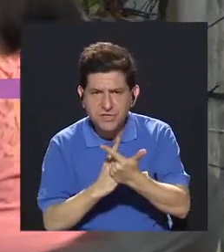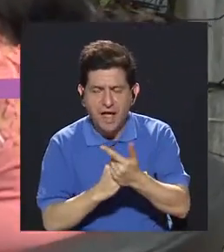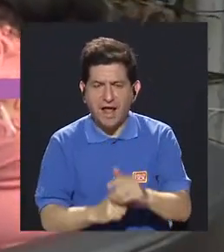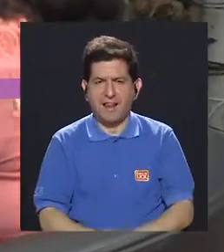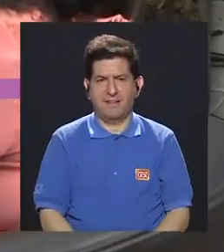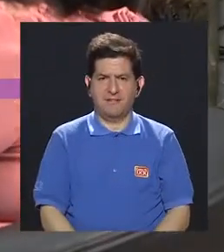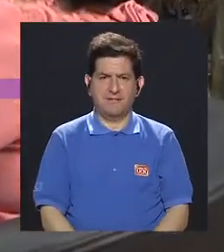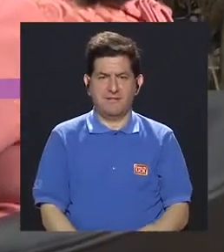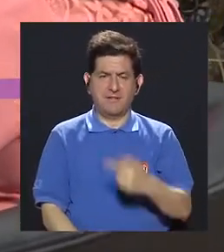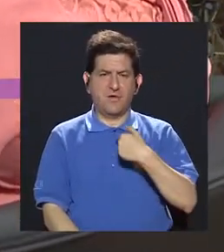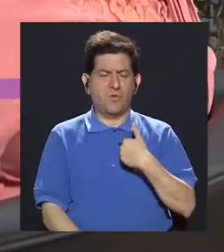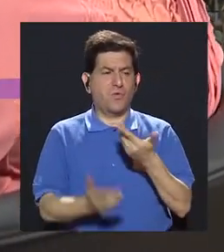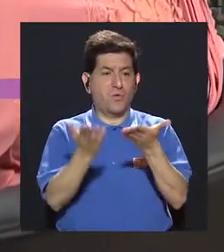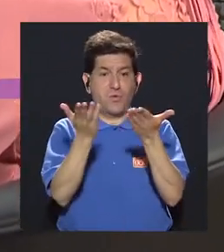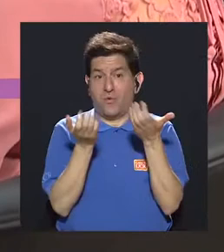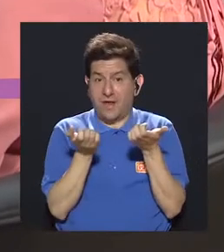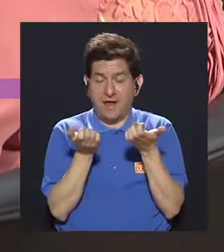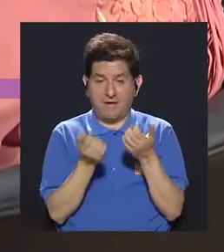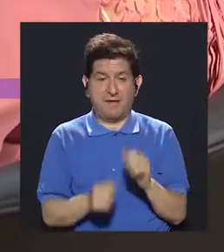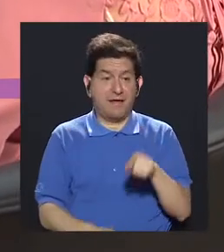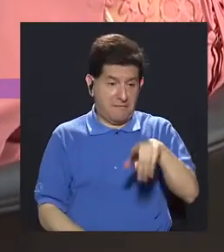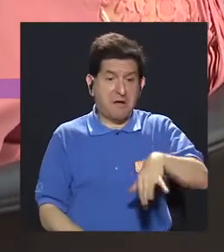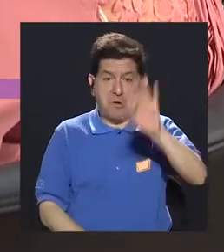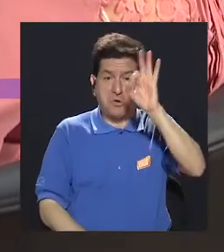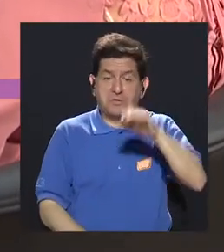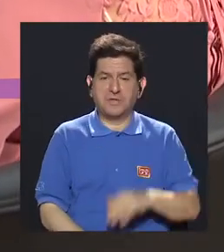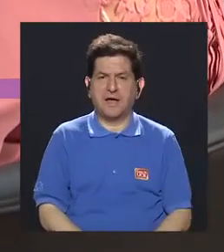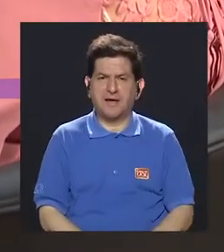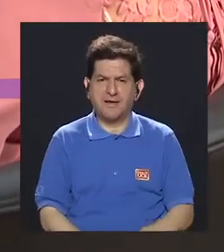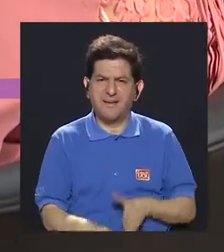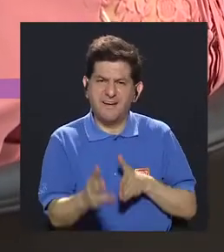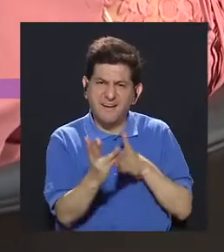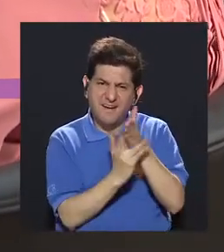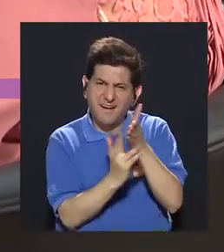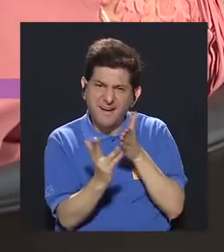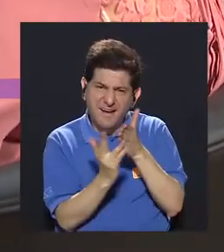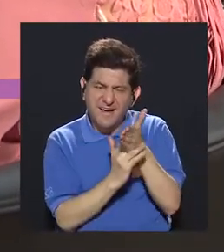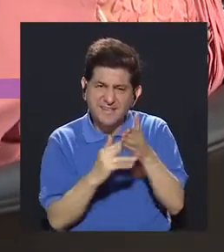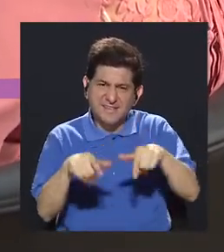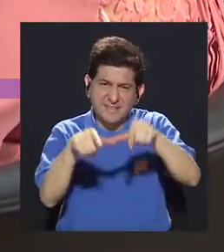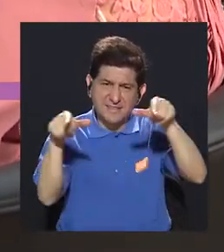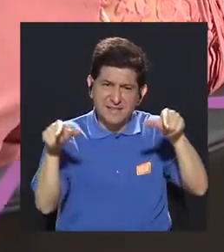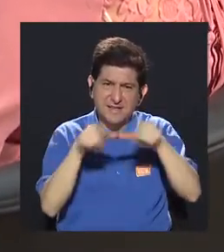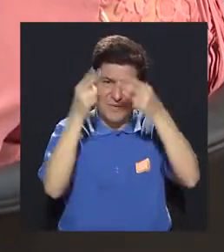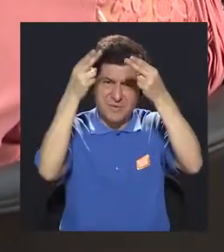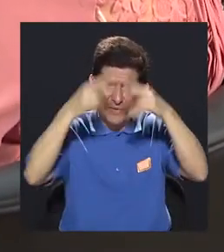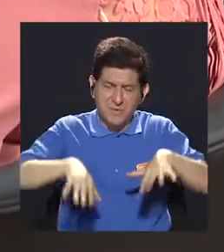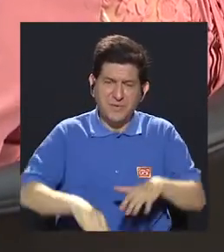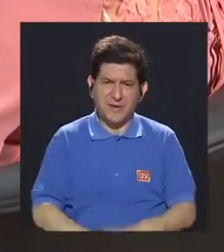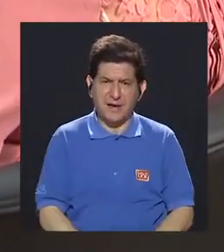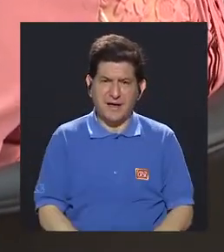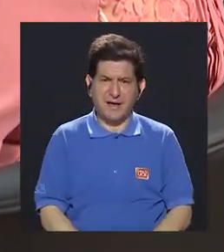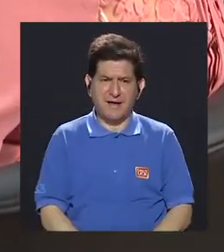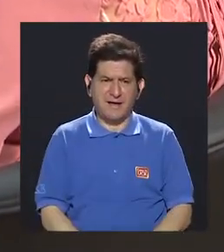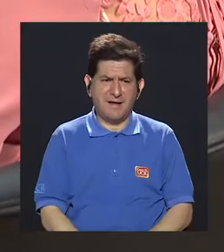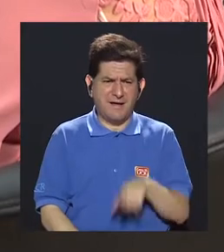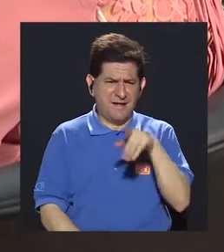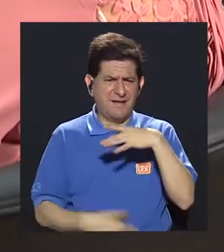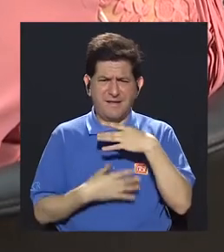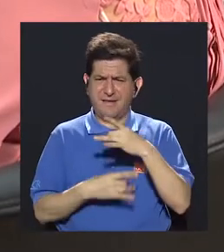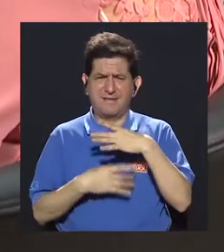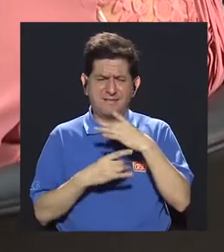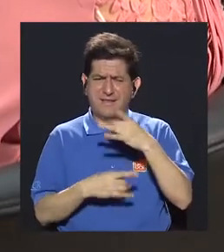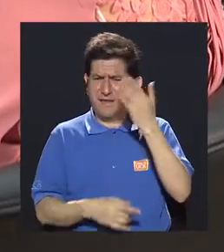¿verdad?, a lo que uno quiera hasta ahí, ¿verdad?, ¿por qué accesar una página que me permita, que se vuelve